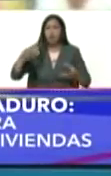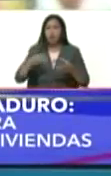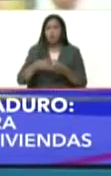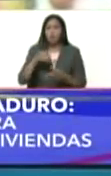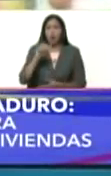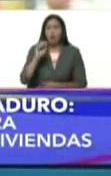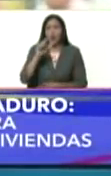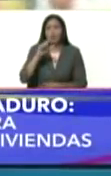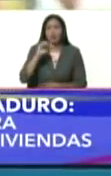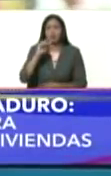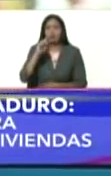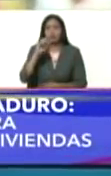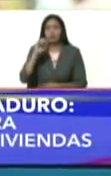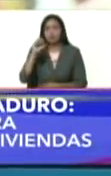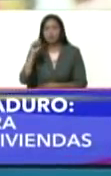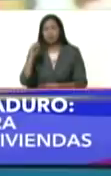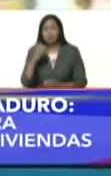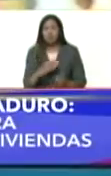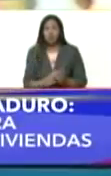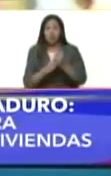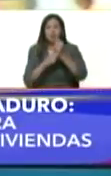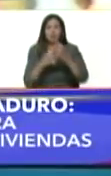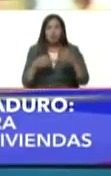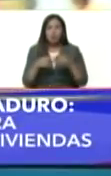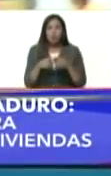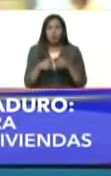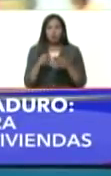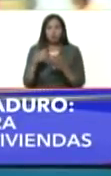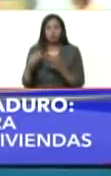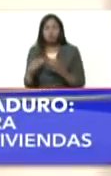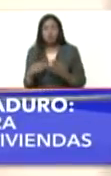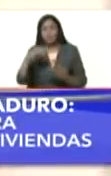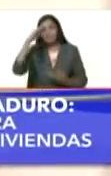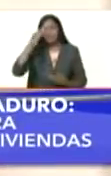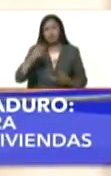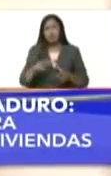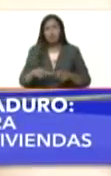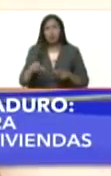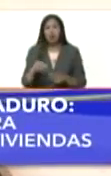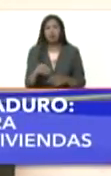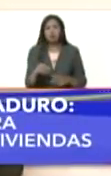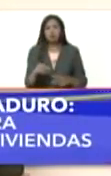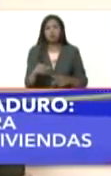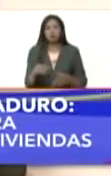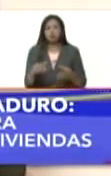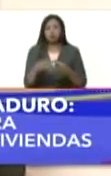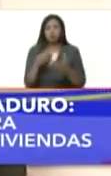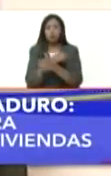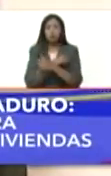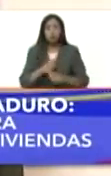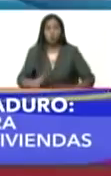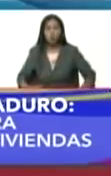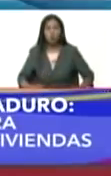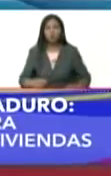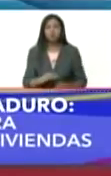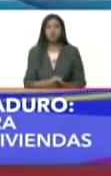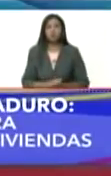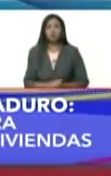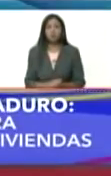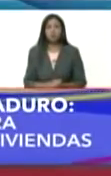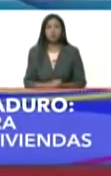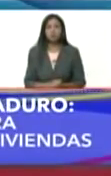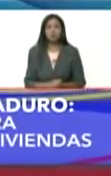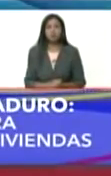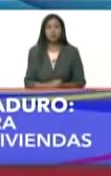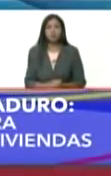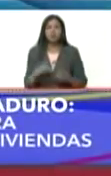Alexis José Benítez Romero, comandante de medios de milicias de la SODI 33. Milicia.